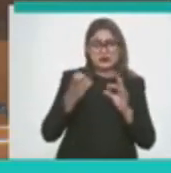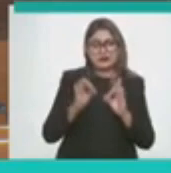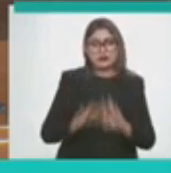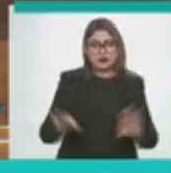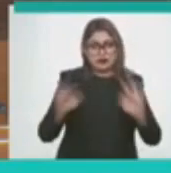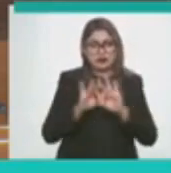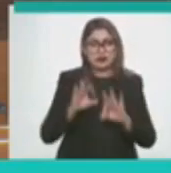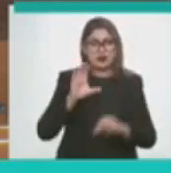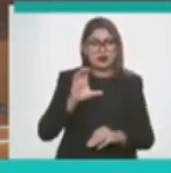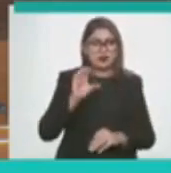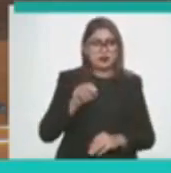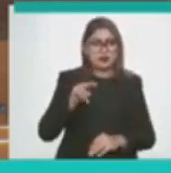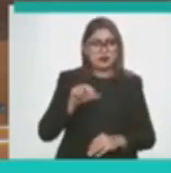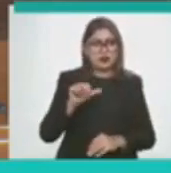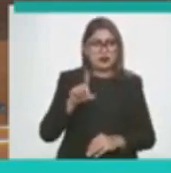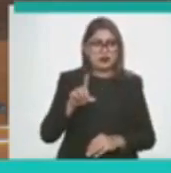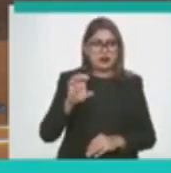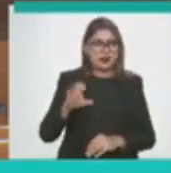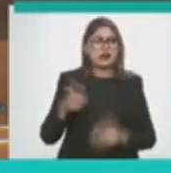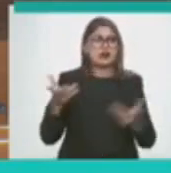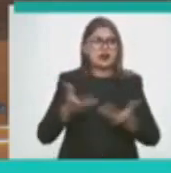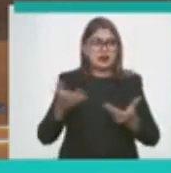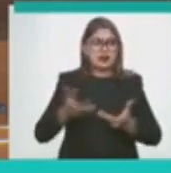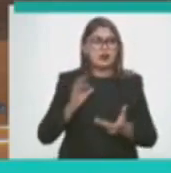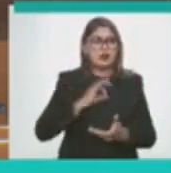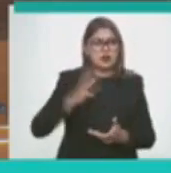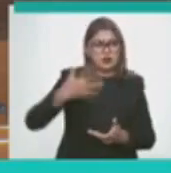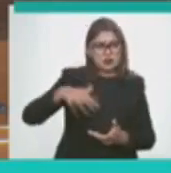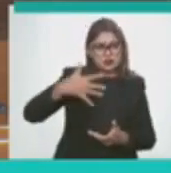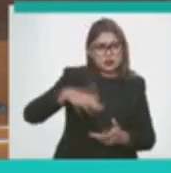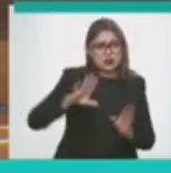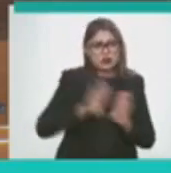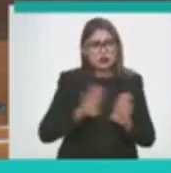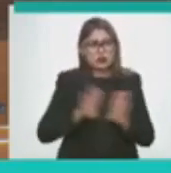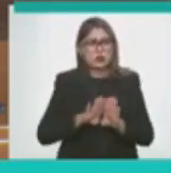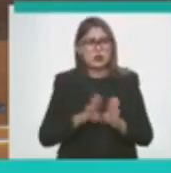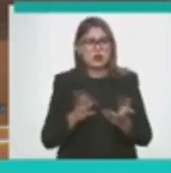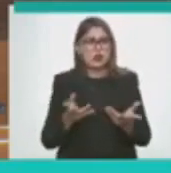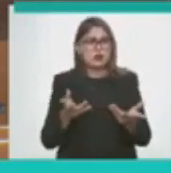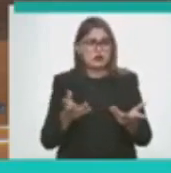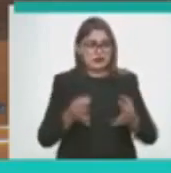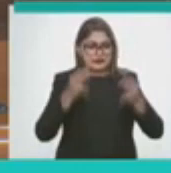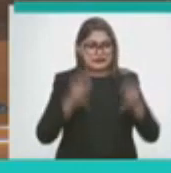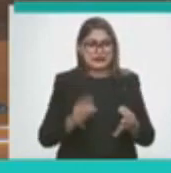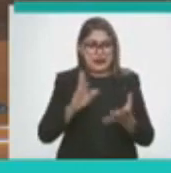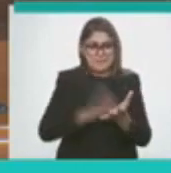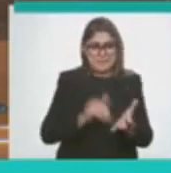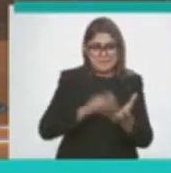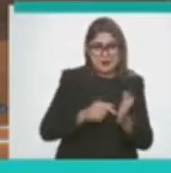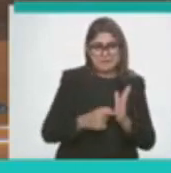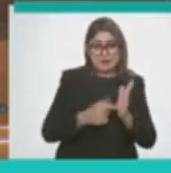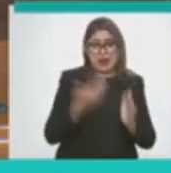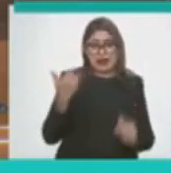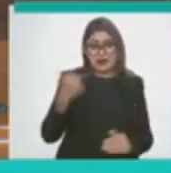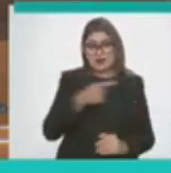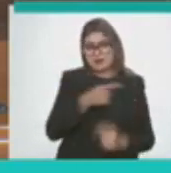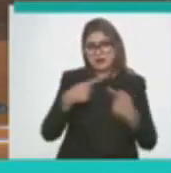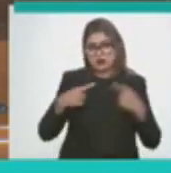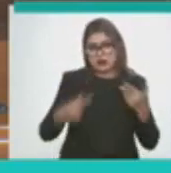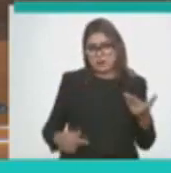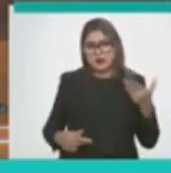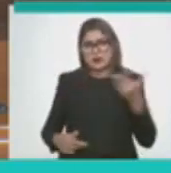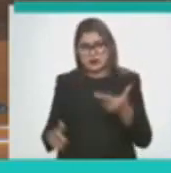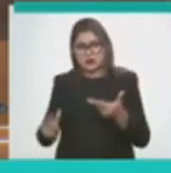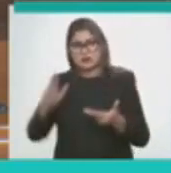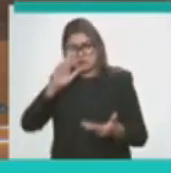conade realice una búsqueda de la expresión documental que dé cuenta de los solicitado con